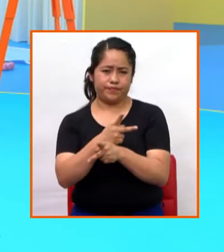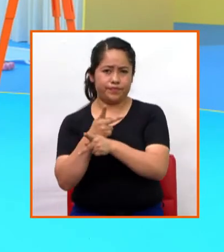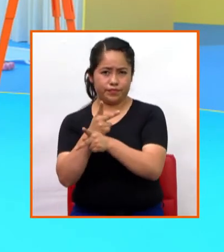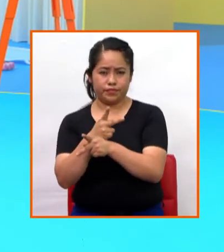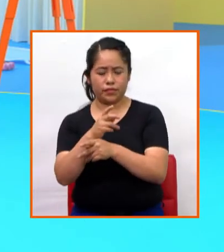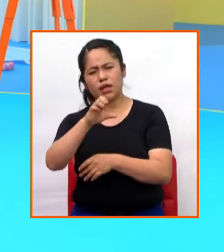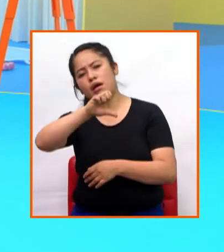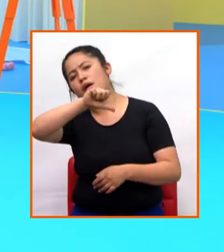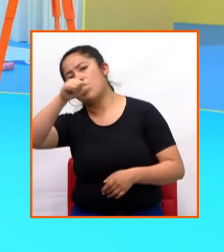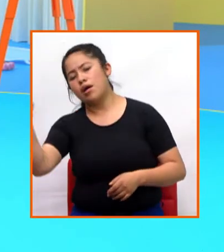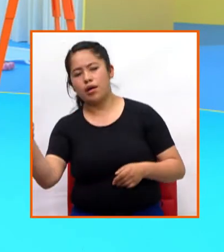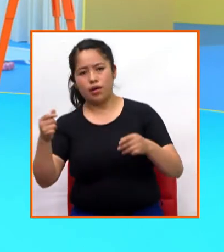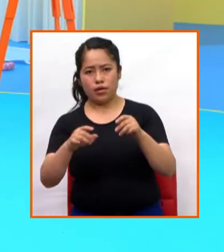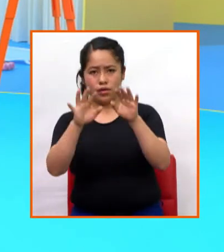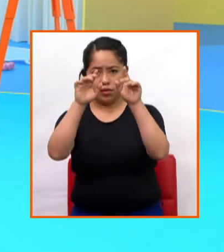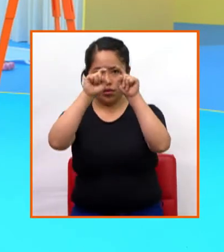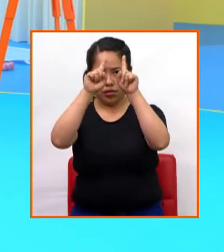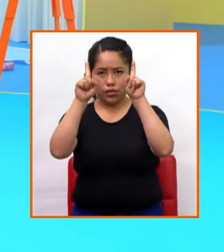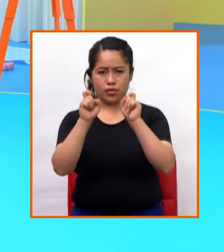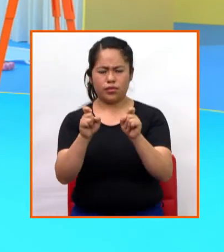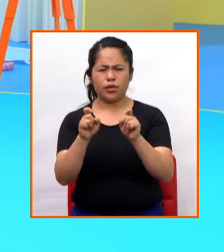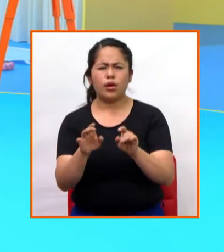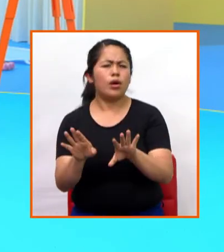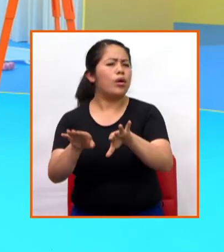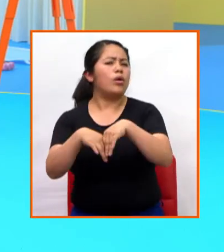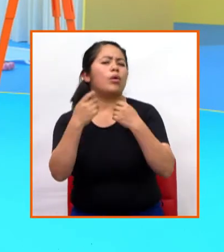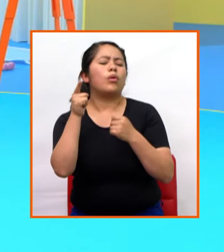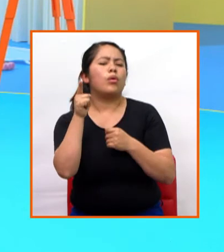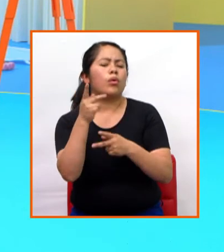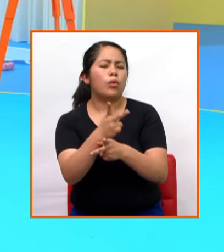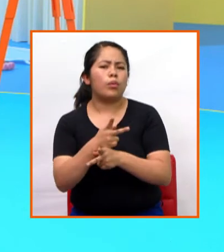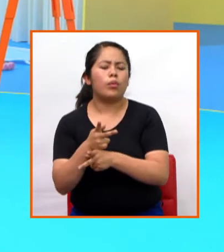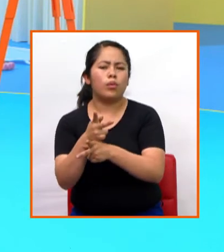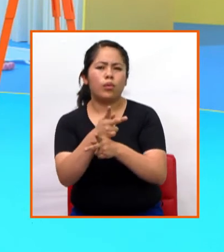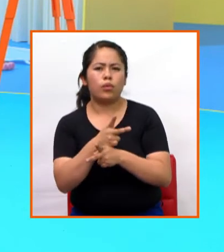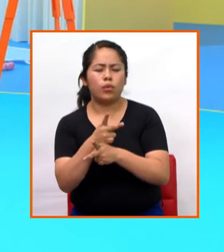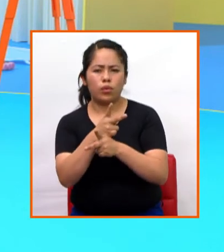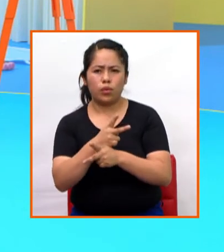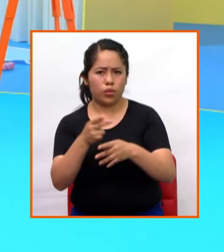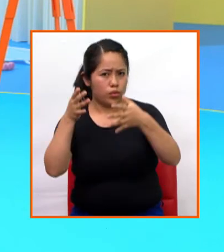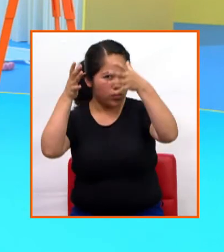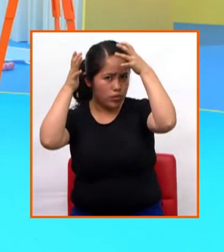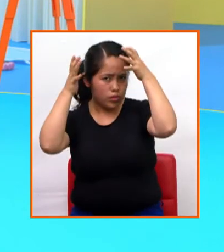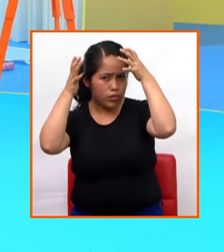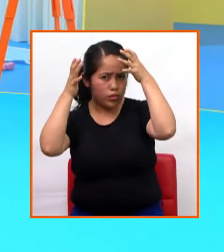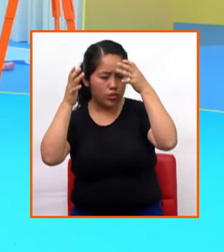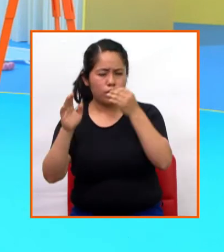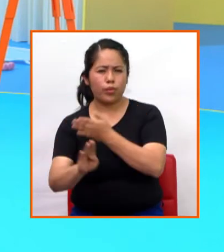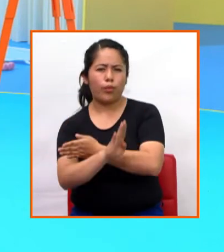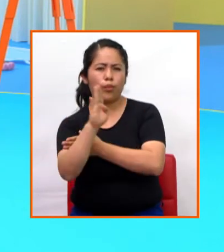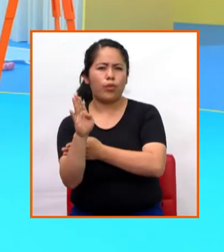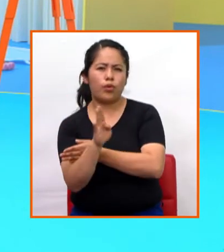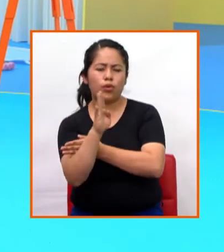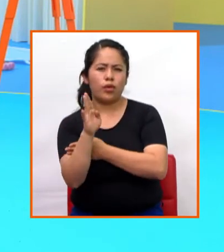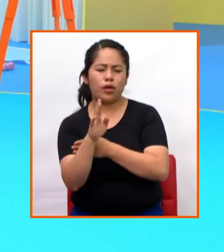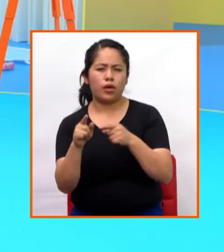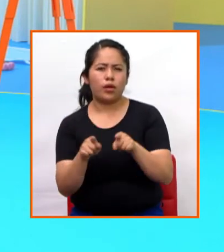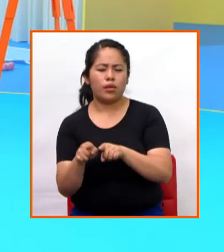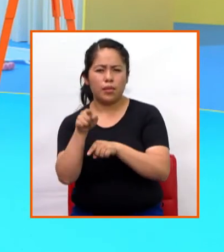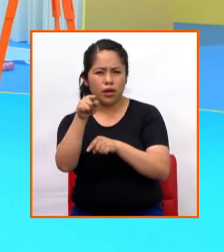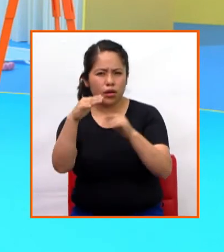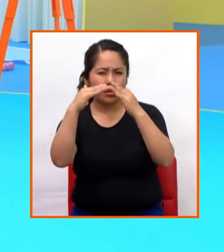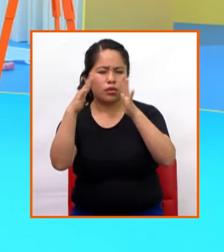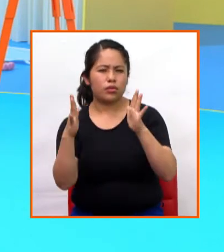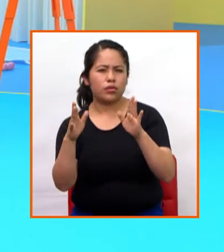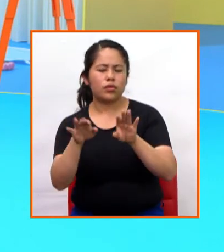otra pregunta: ¿cómo cuidarías tu cerebro? ¿Cómo día a día tú podrías protegerlo desde tu hogar y mantenerlo